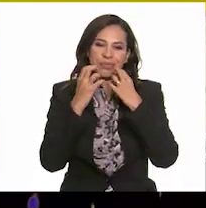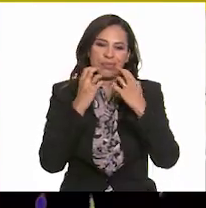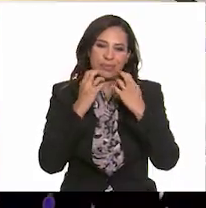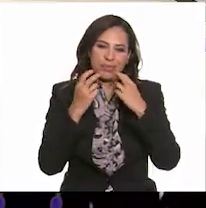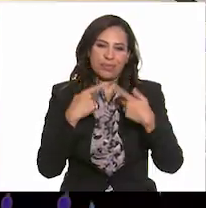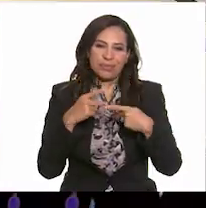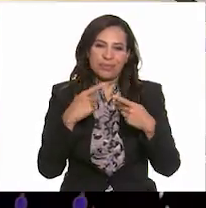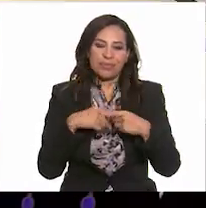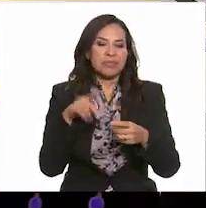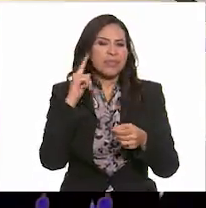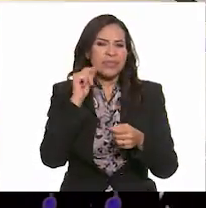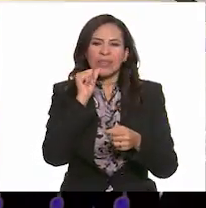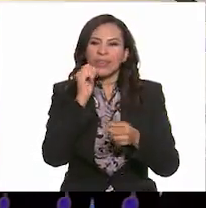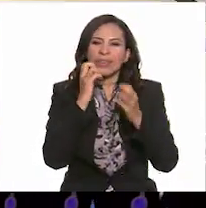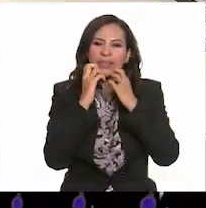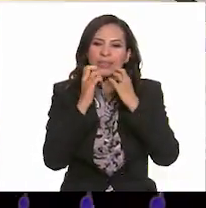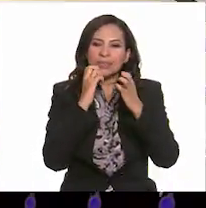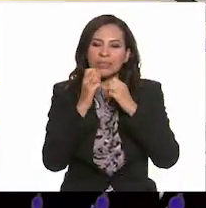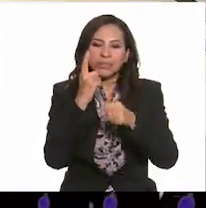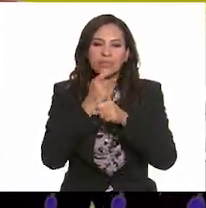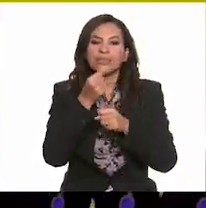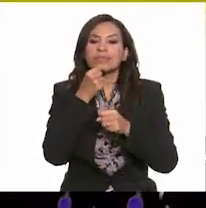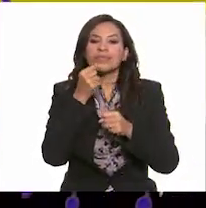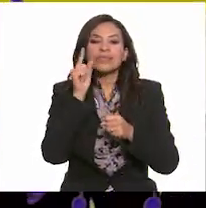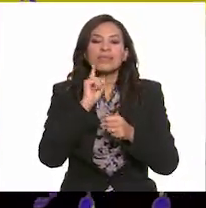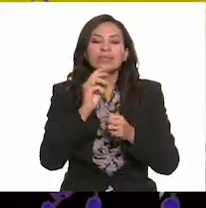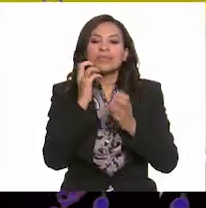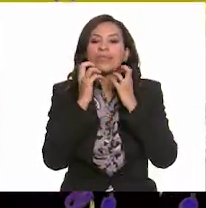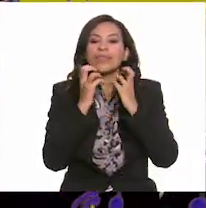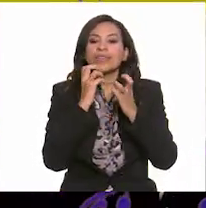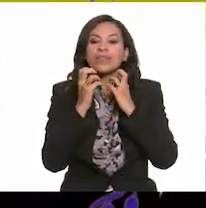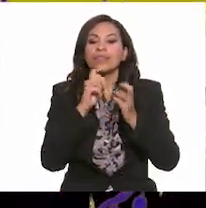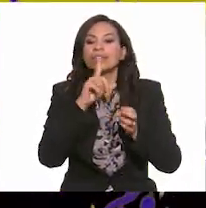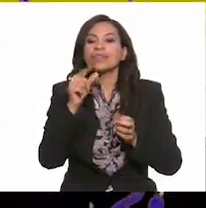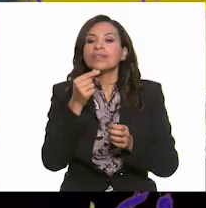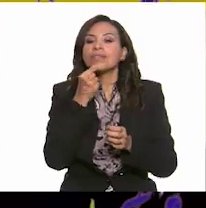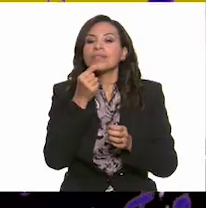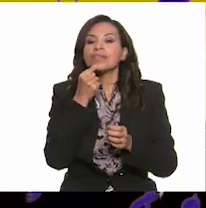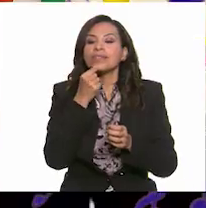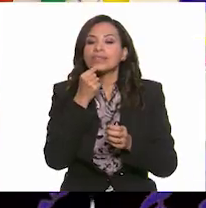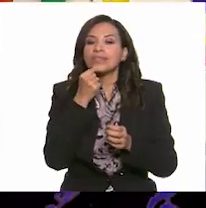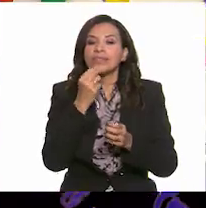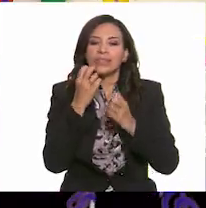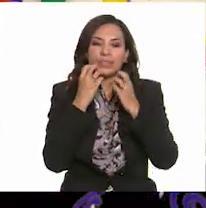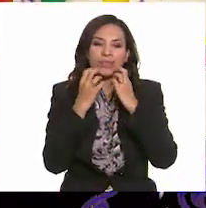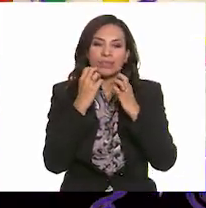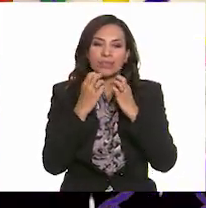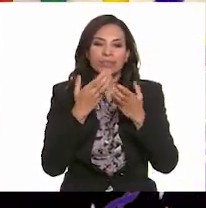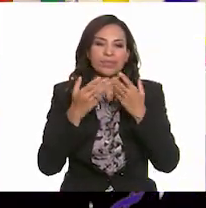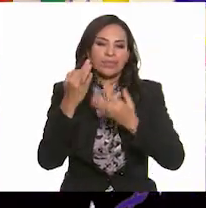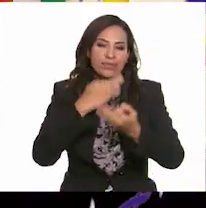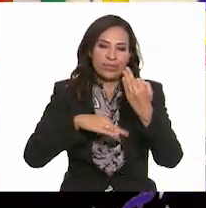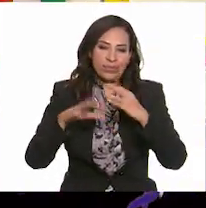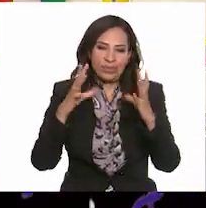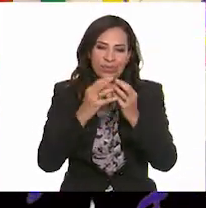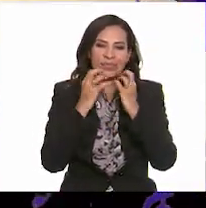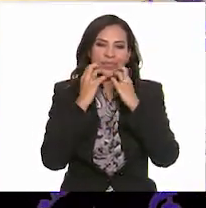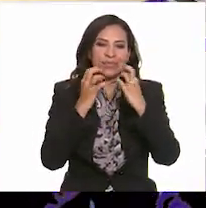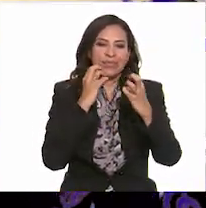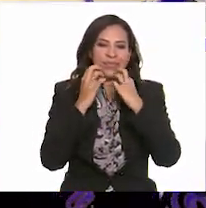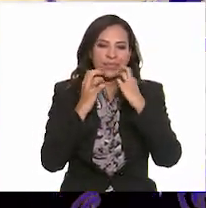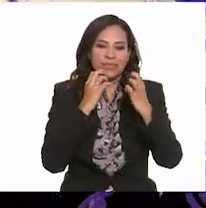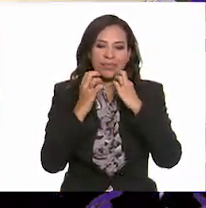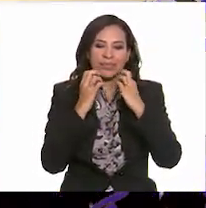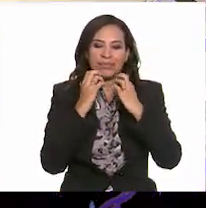¡Tres! ¡No los oigo gritar! ¡Primero las niñas! ¡Yeah! ¡Luego los niños! ¡Yeah! ¡Ahora todos juntos! ¡Yeah,